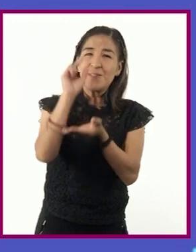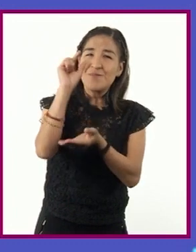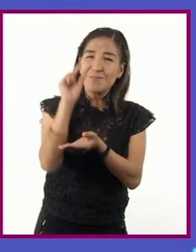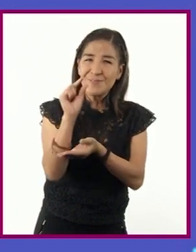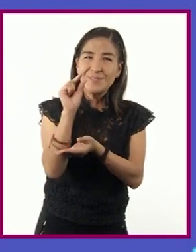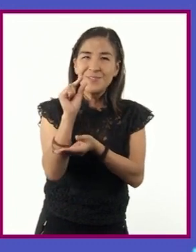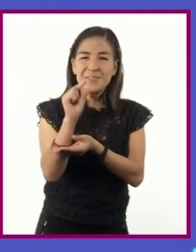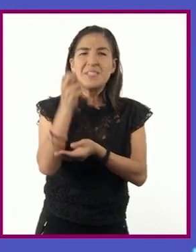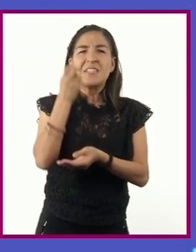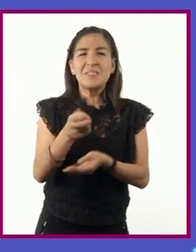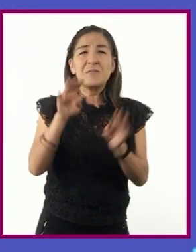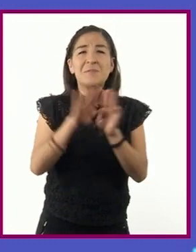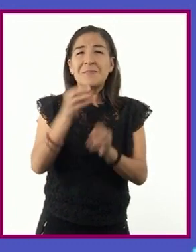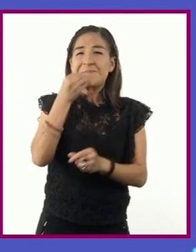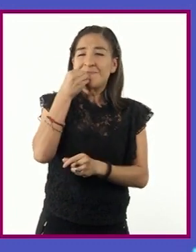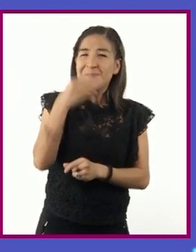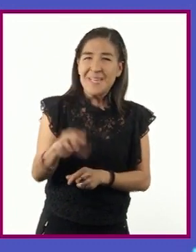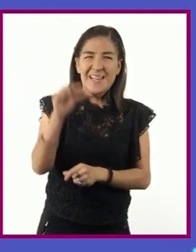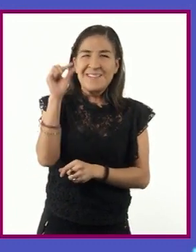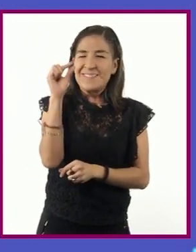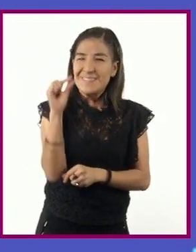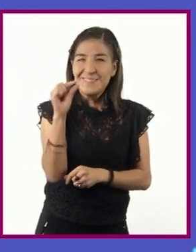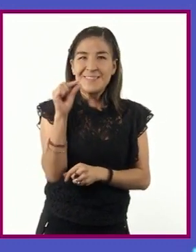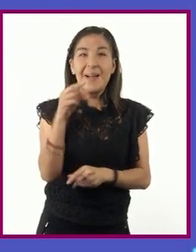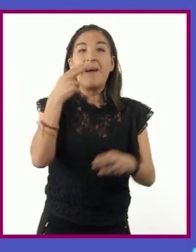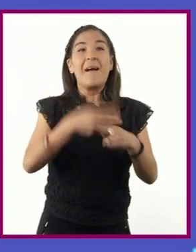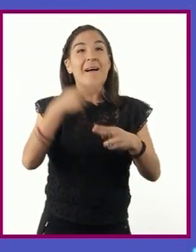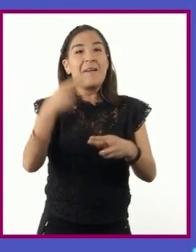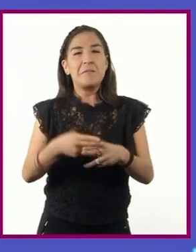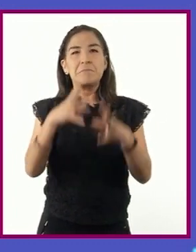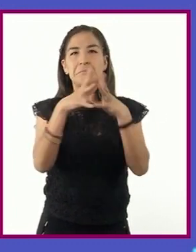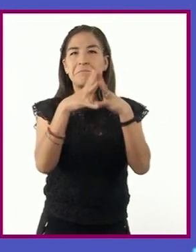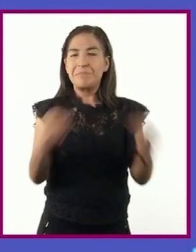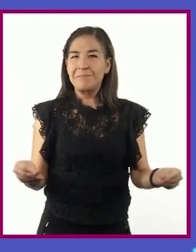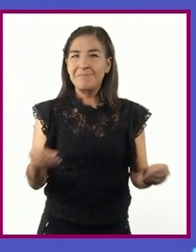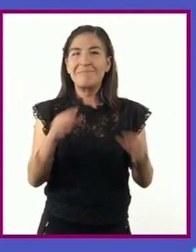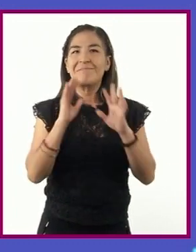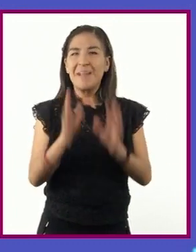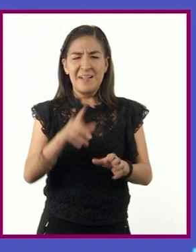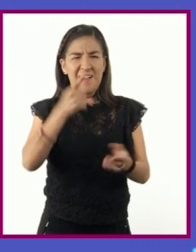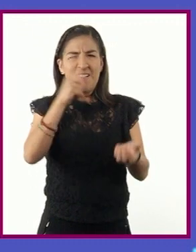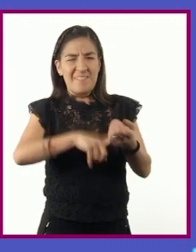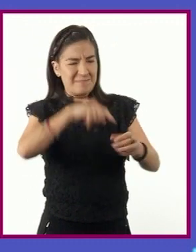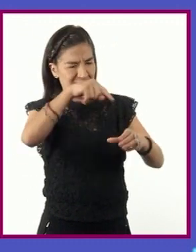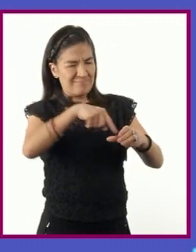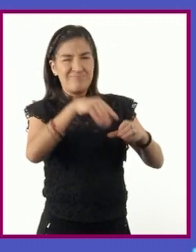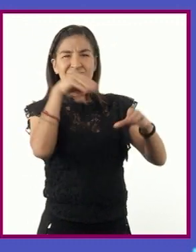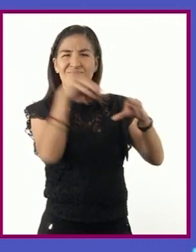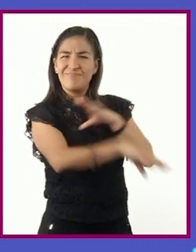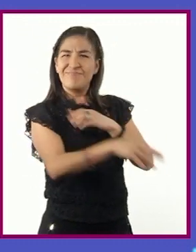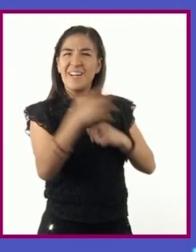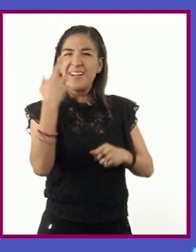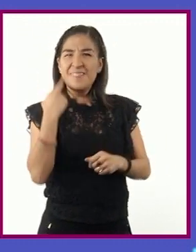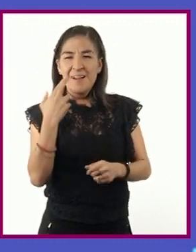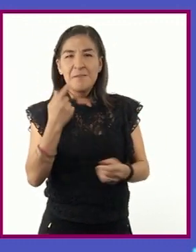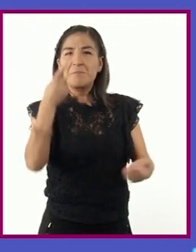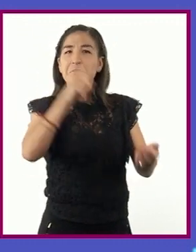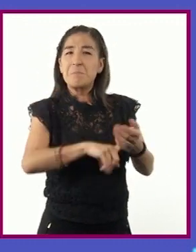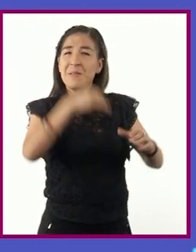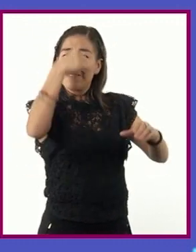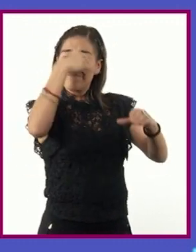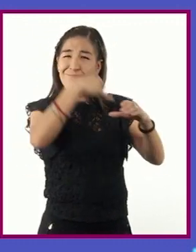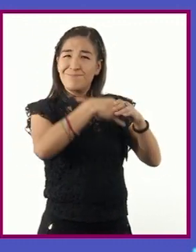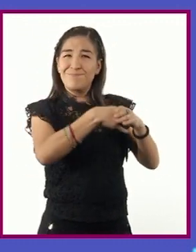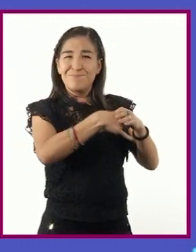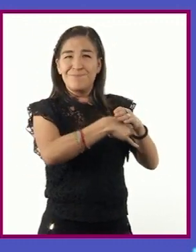pequeñito, chirriquitico, hasta que desapareció por un agujero de ratones al fondo,